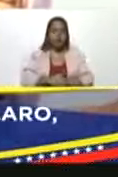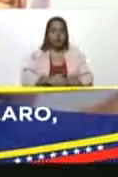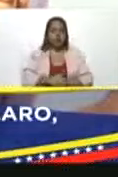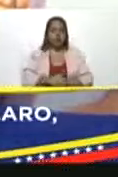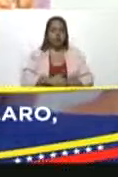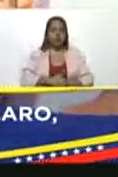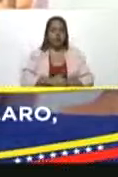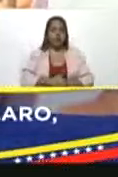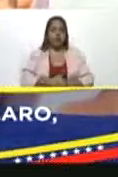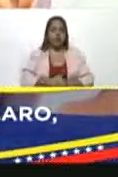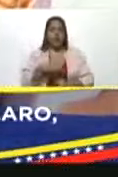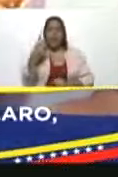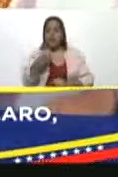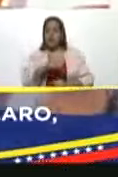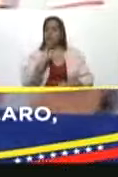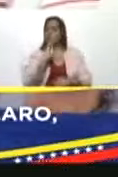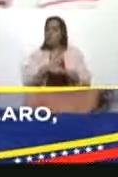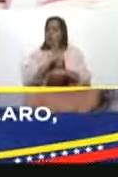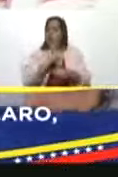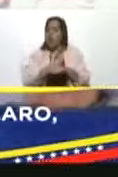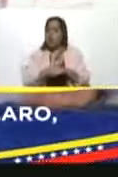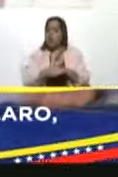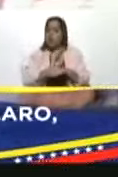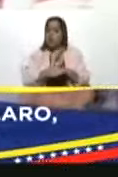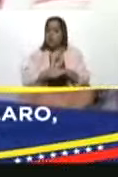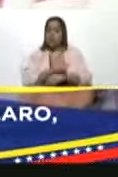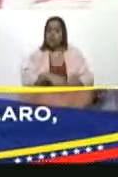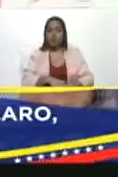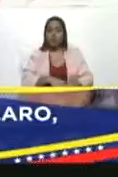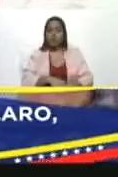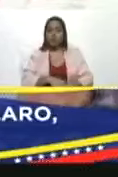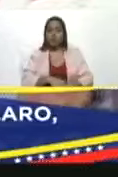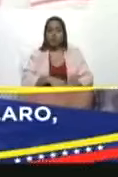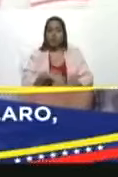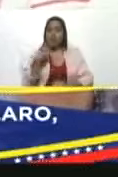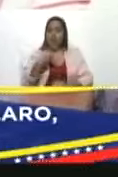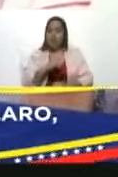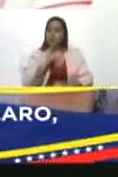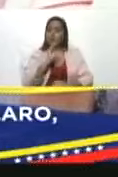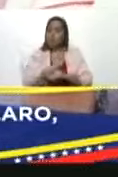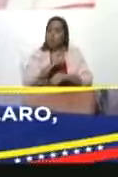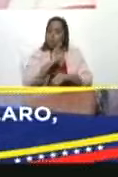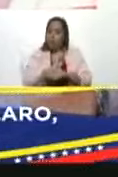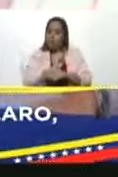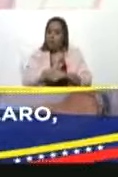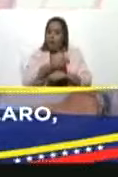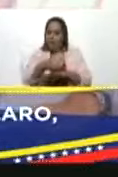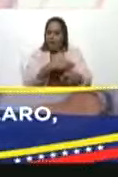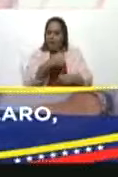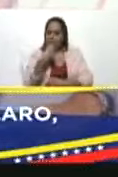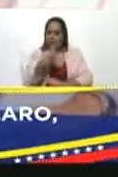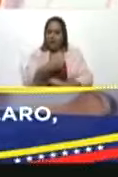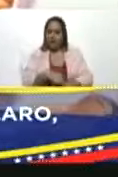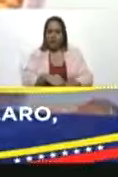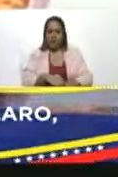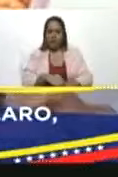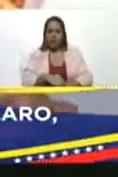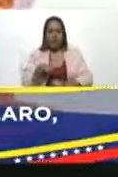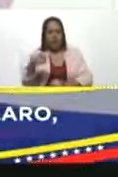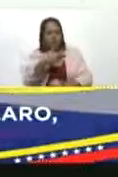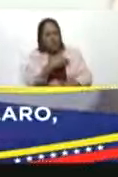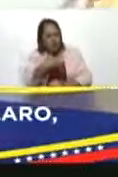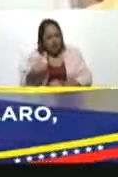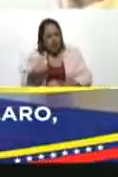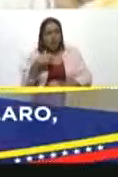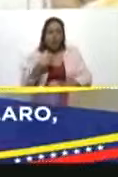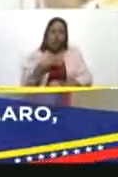eso es que hay que tener mucho cuidado lo que yo... Yaritza, lo que yo decía, Yaritza. Tú quisieras, te voy